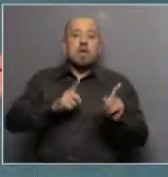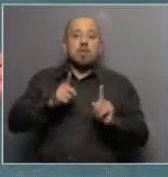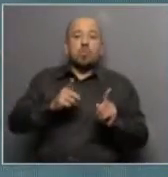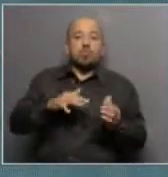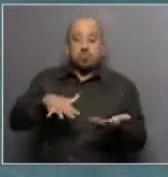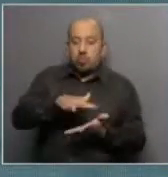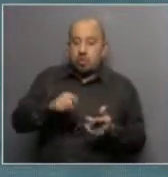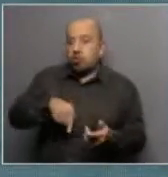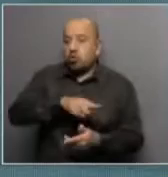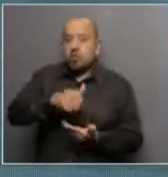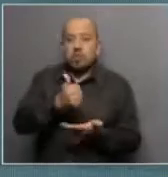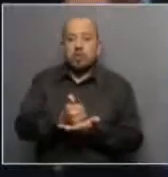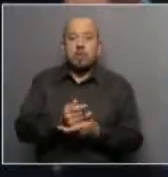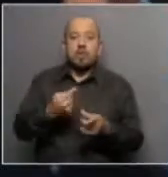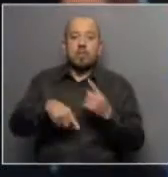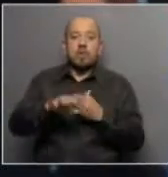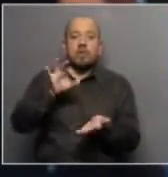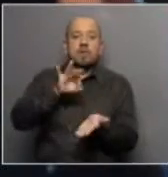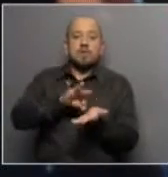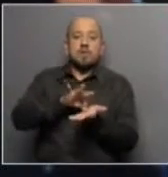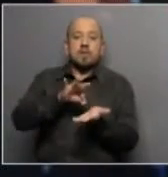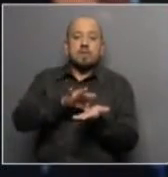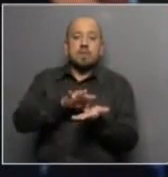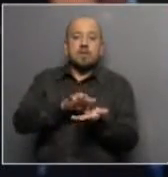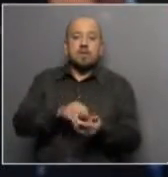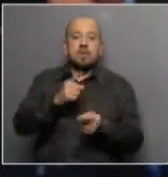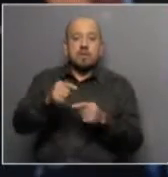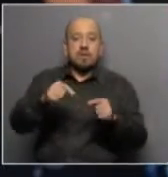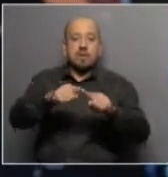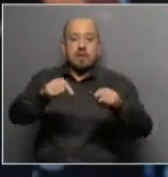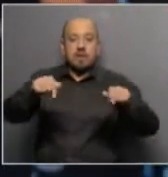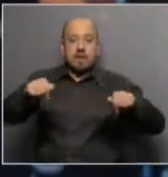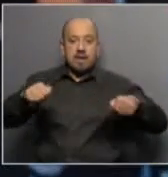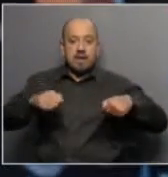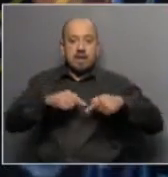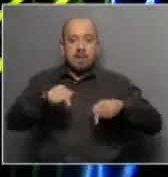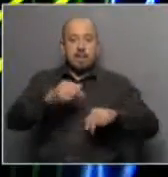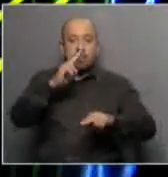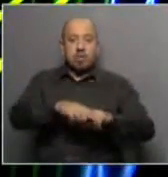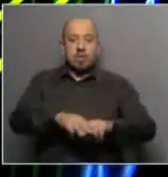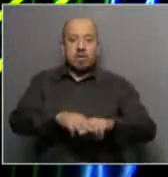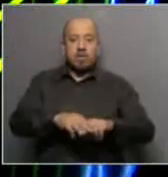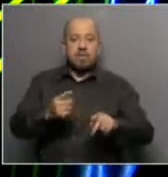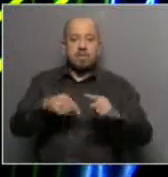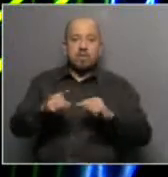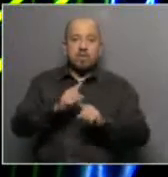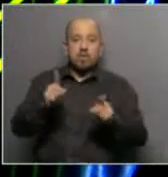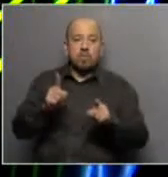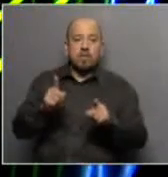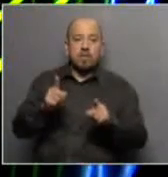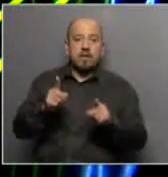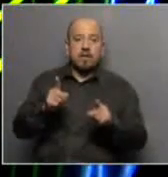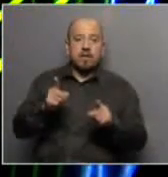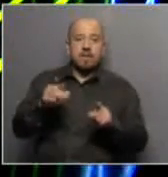tierra. Sin embargo, el sistema te da tierra para morir, pero no para vivir. Esto